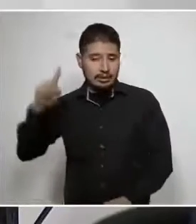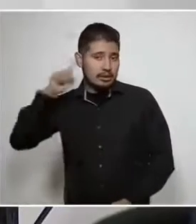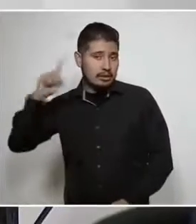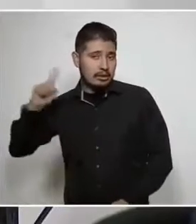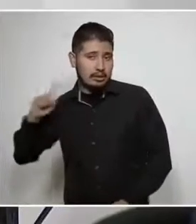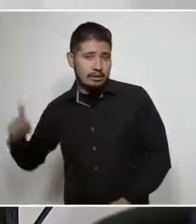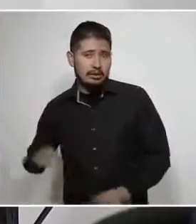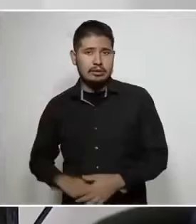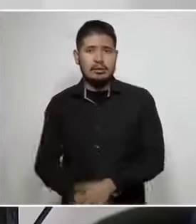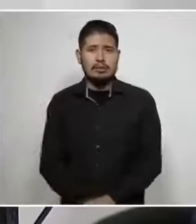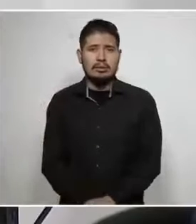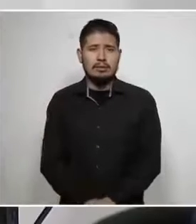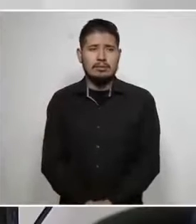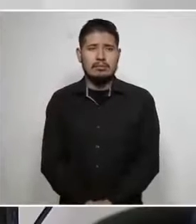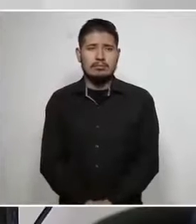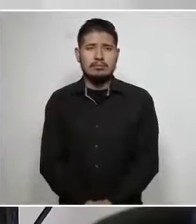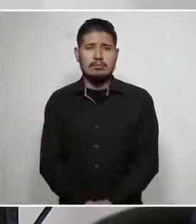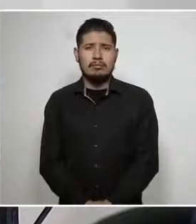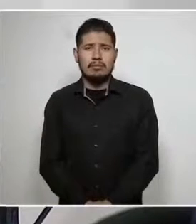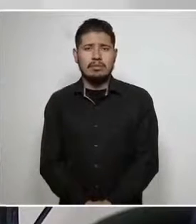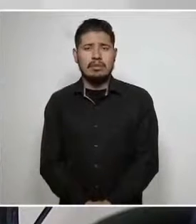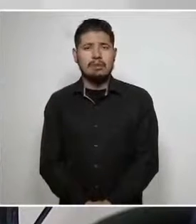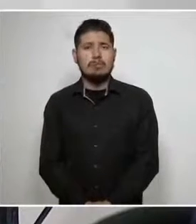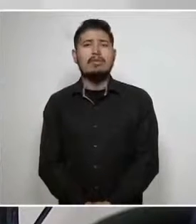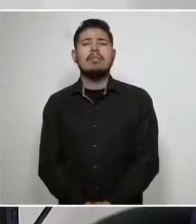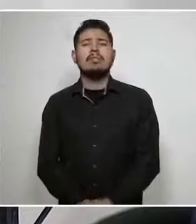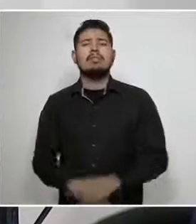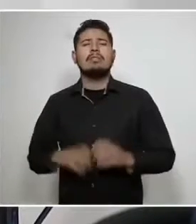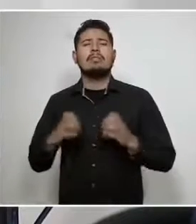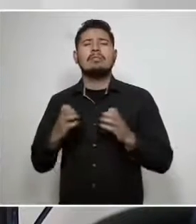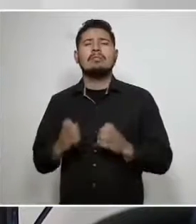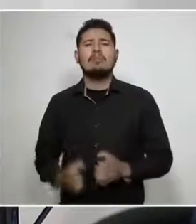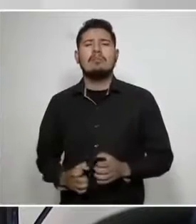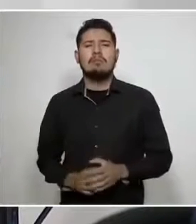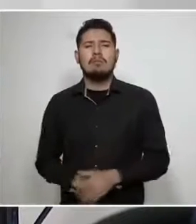Zacatecas se está